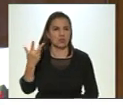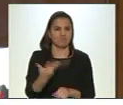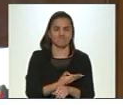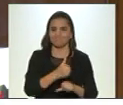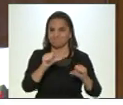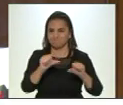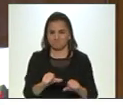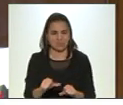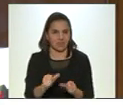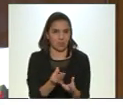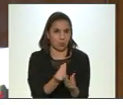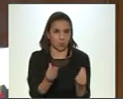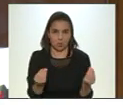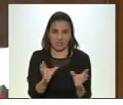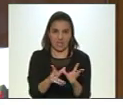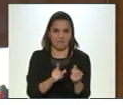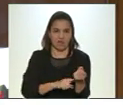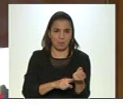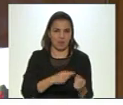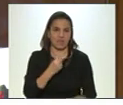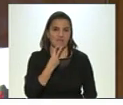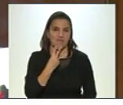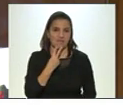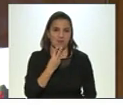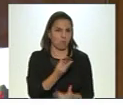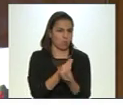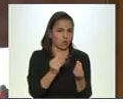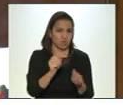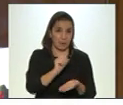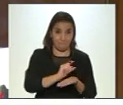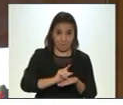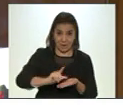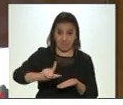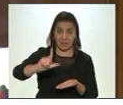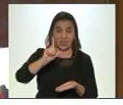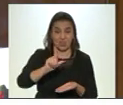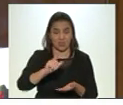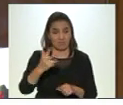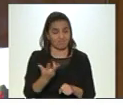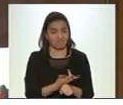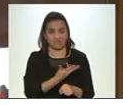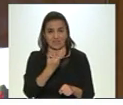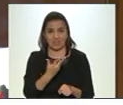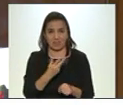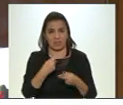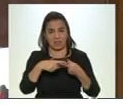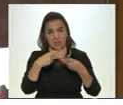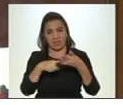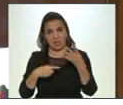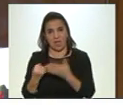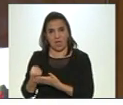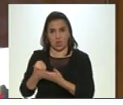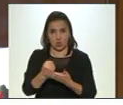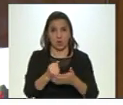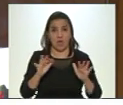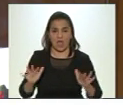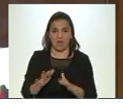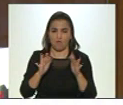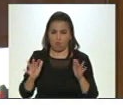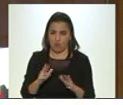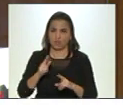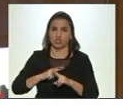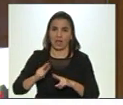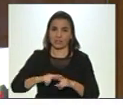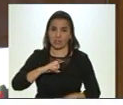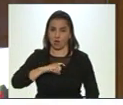que están viviendo muchas familias, muchos emprendedores, que a pesar de toda la disposición de las ayudas, del esfuerzo que ha hecho el gobierno, que ha hecho el